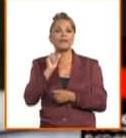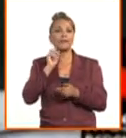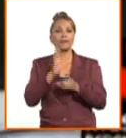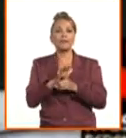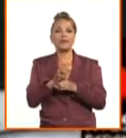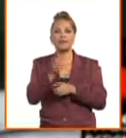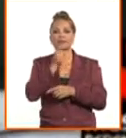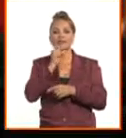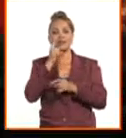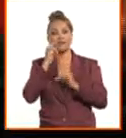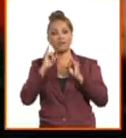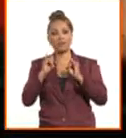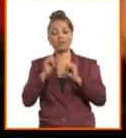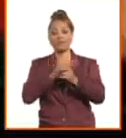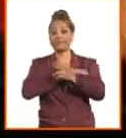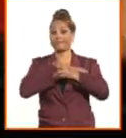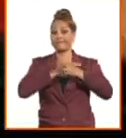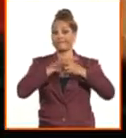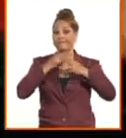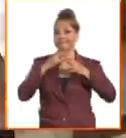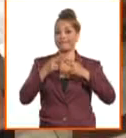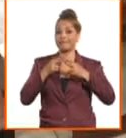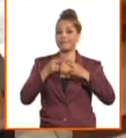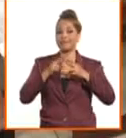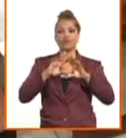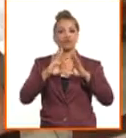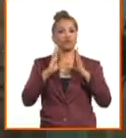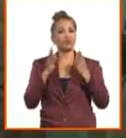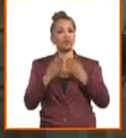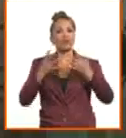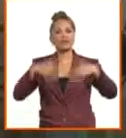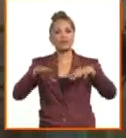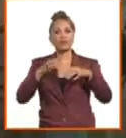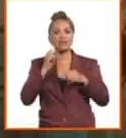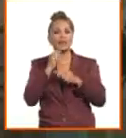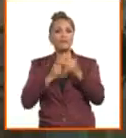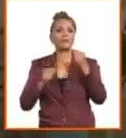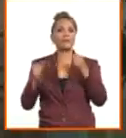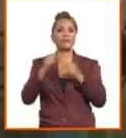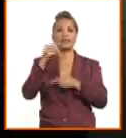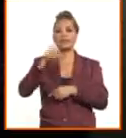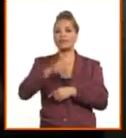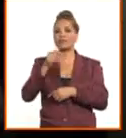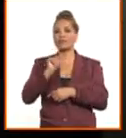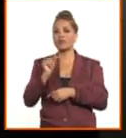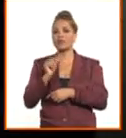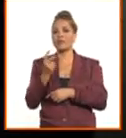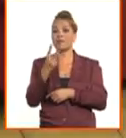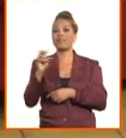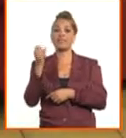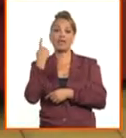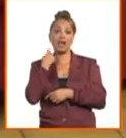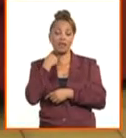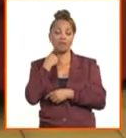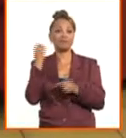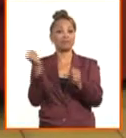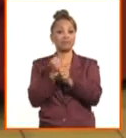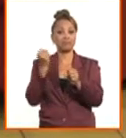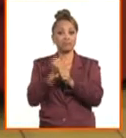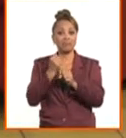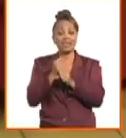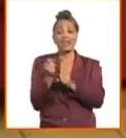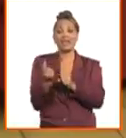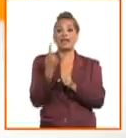emisión. La historia, los hechos, los protagonistas de las últimas 2 décadas registradas en un